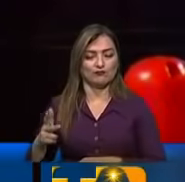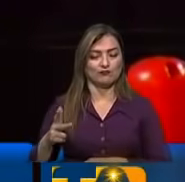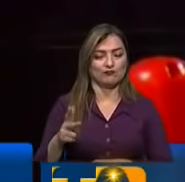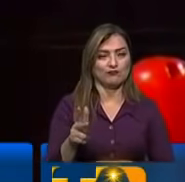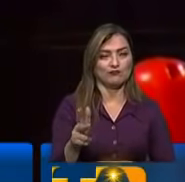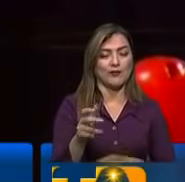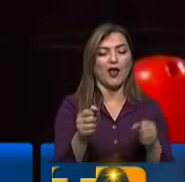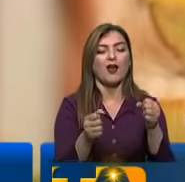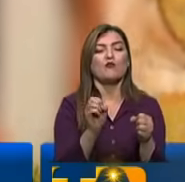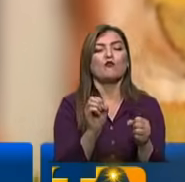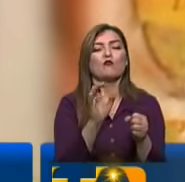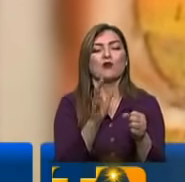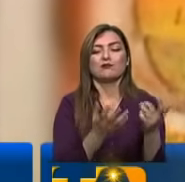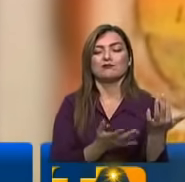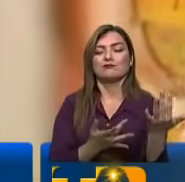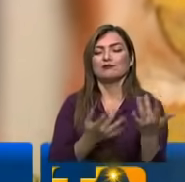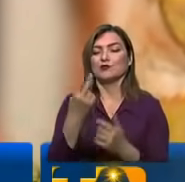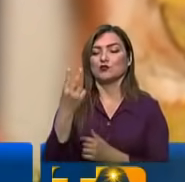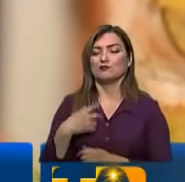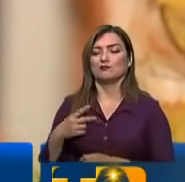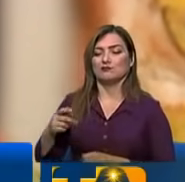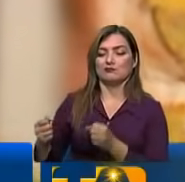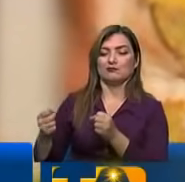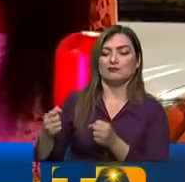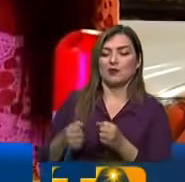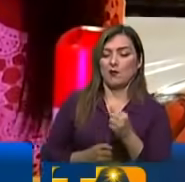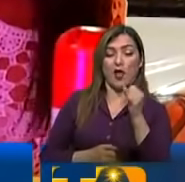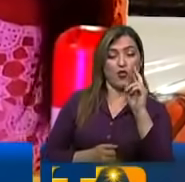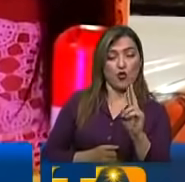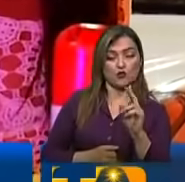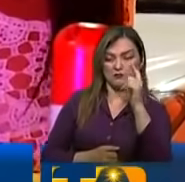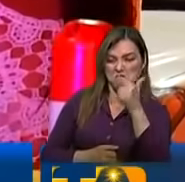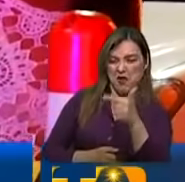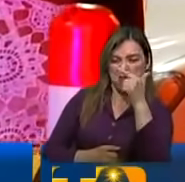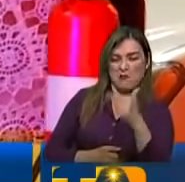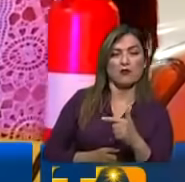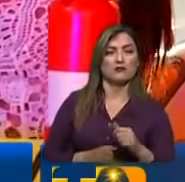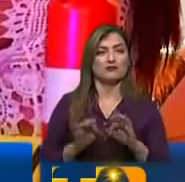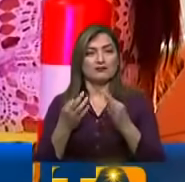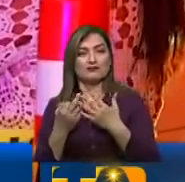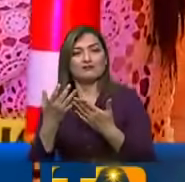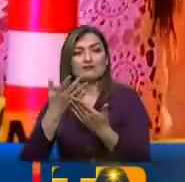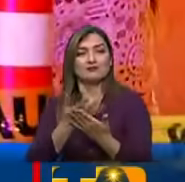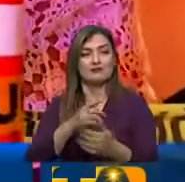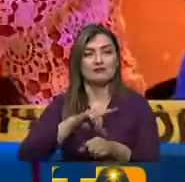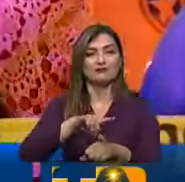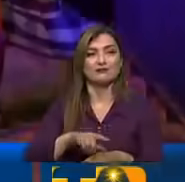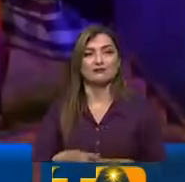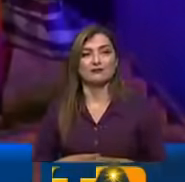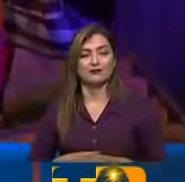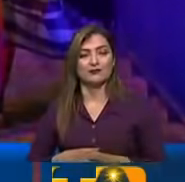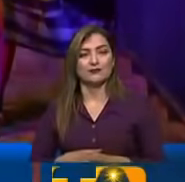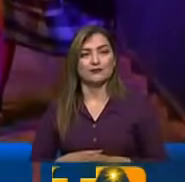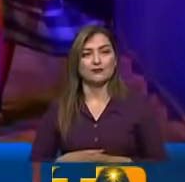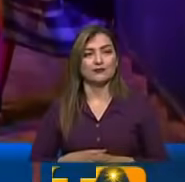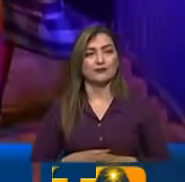esperaron en un carro blanco. 2 de ellos le descargaron las armas de fuego. Familiares del occiso llegaron a los pocos minutos del suceso.